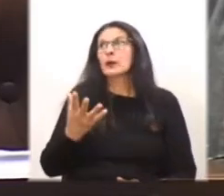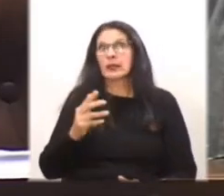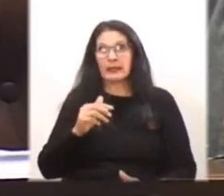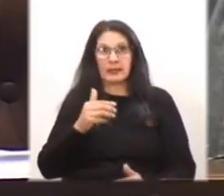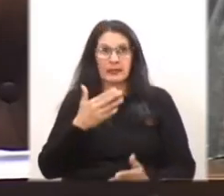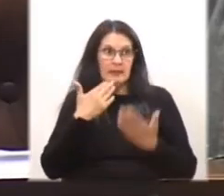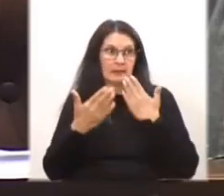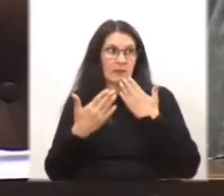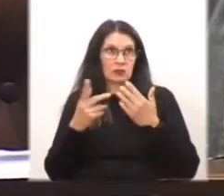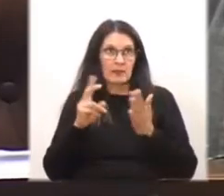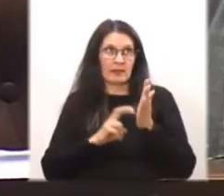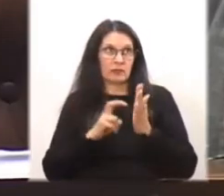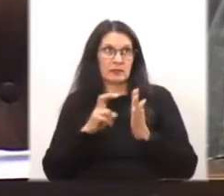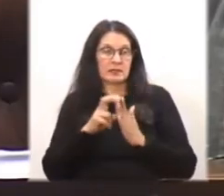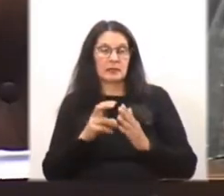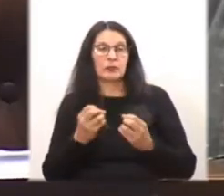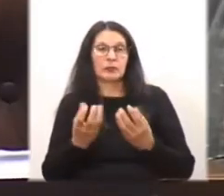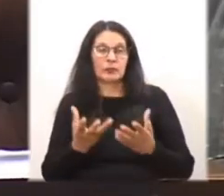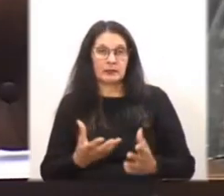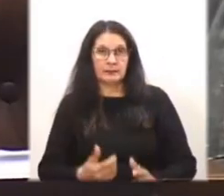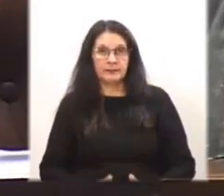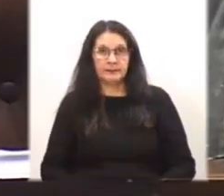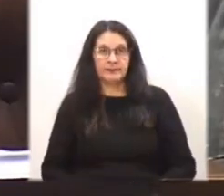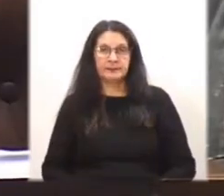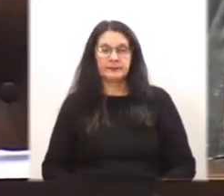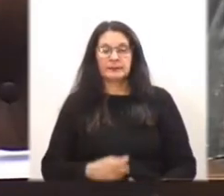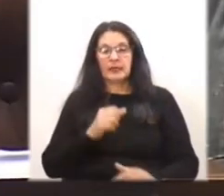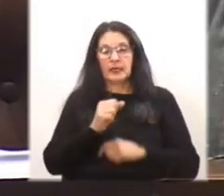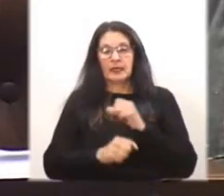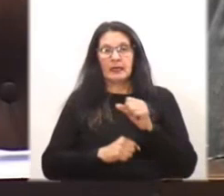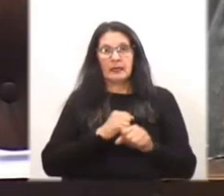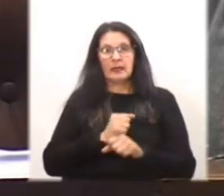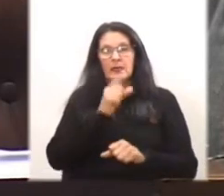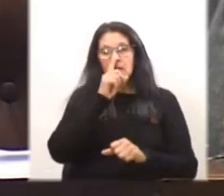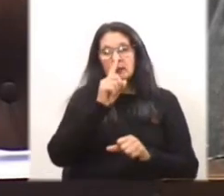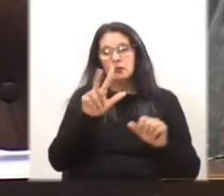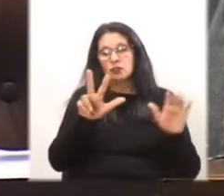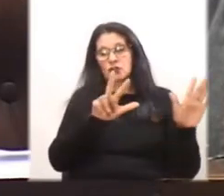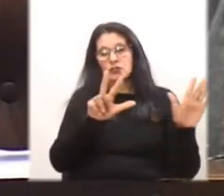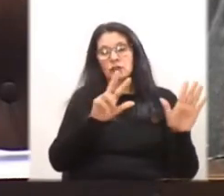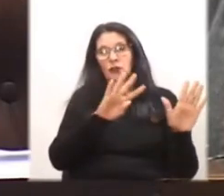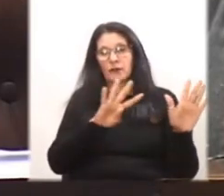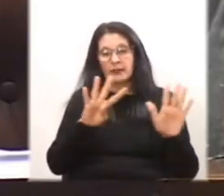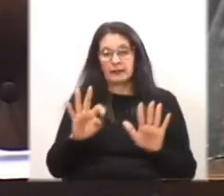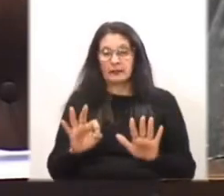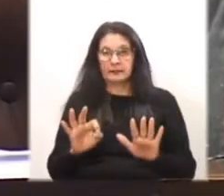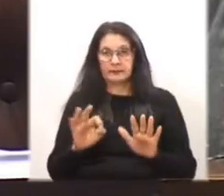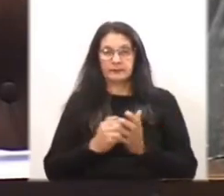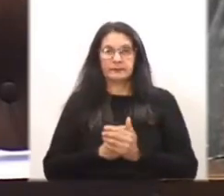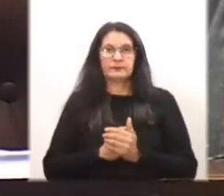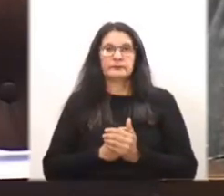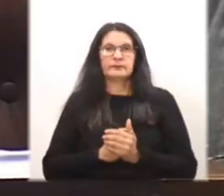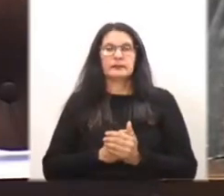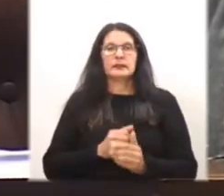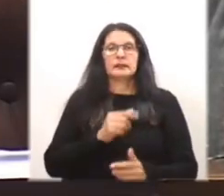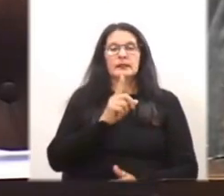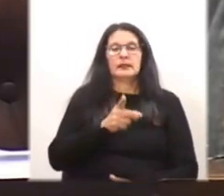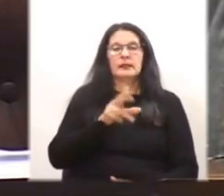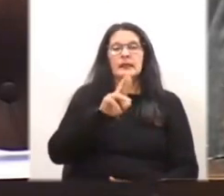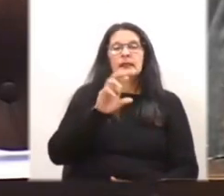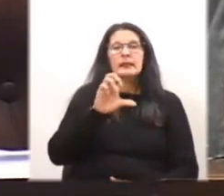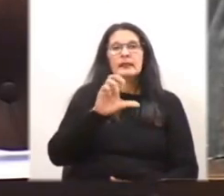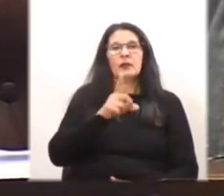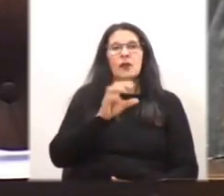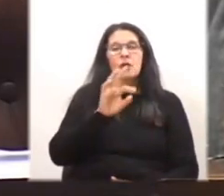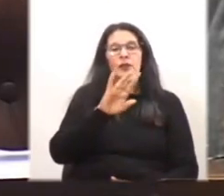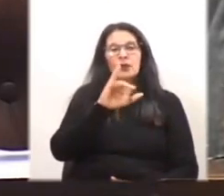hablando de Salto Grande. En el año 1890, señor presidente, Gregorio Soler presentó el